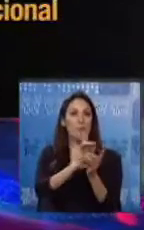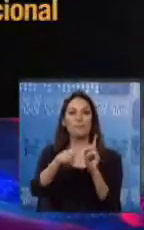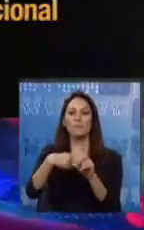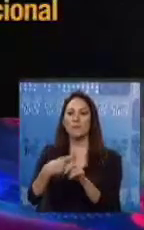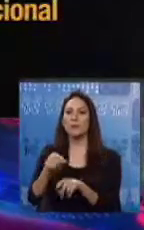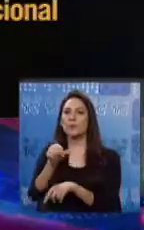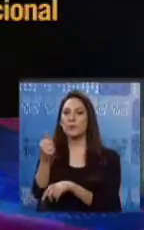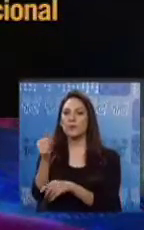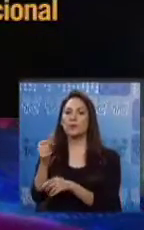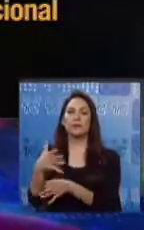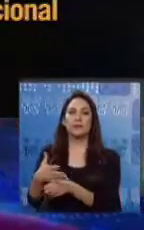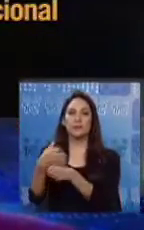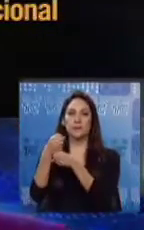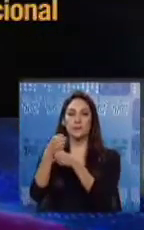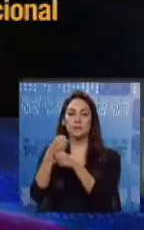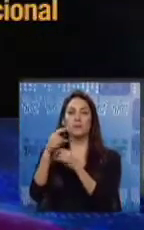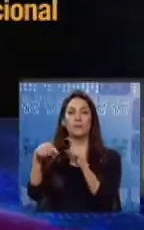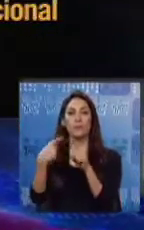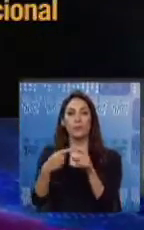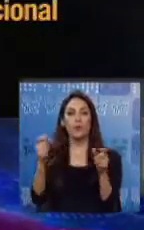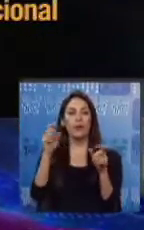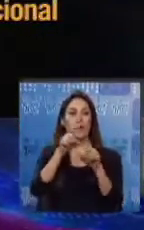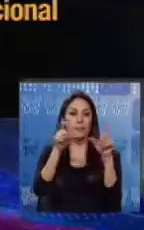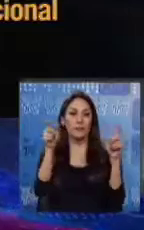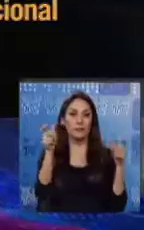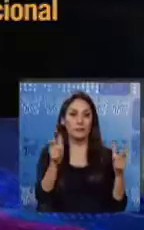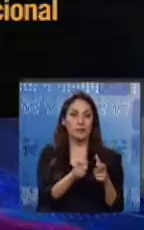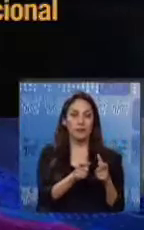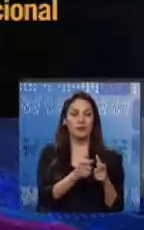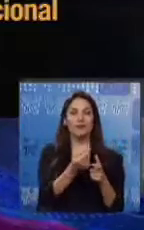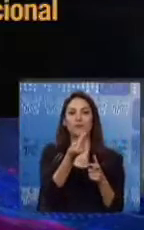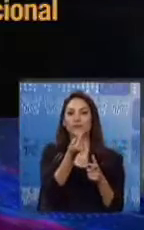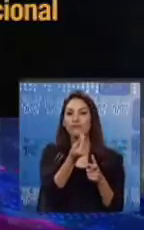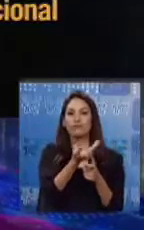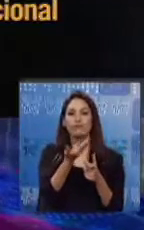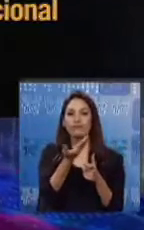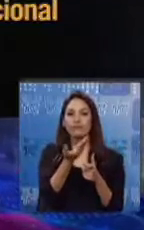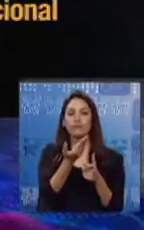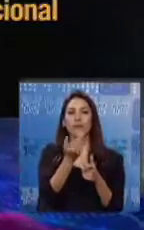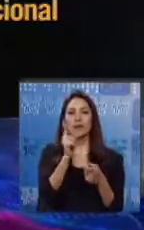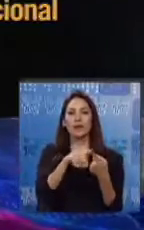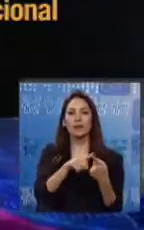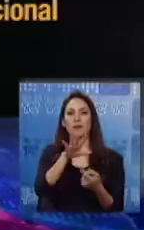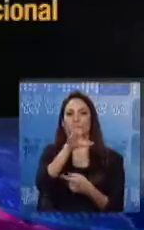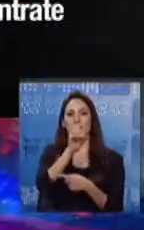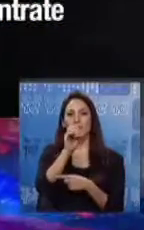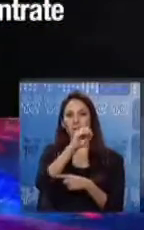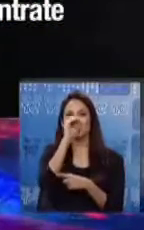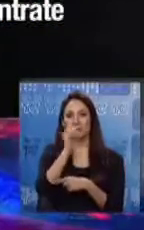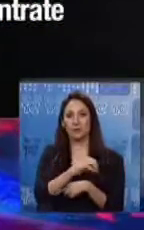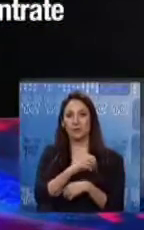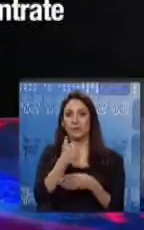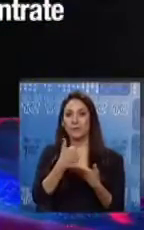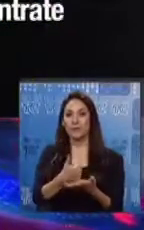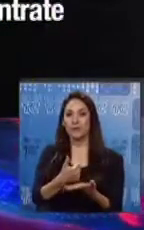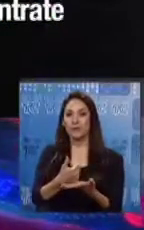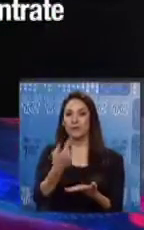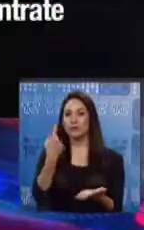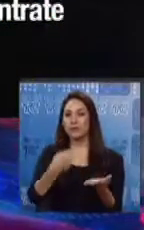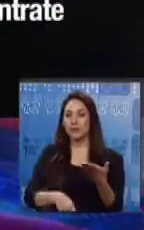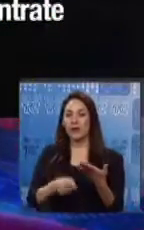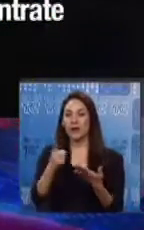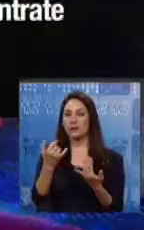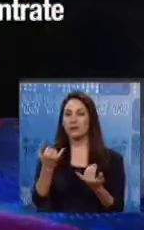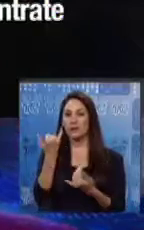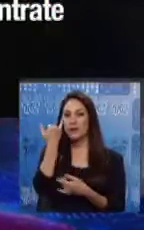pequeñas empresas. Para el caso de medianas y grandes empresas, la deducción adicional será de hasta el 50%. El beneficio previsto en este